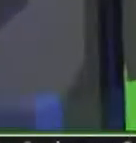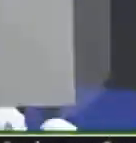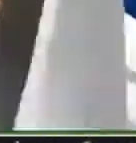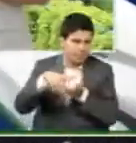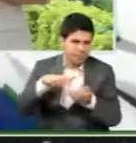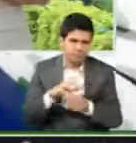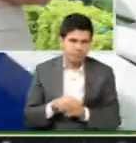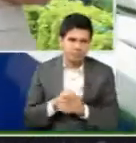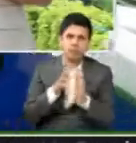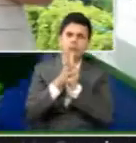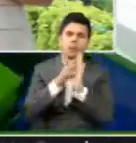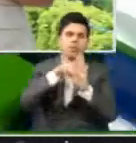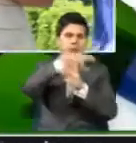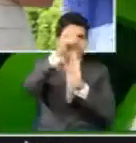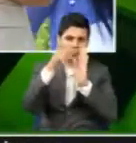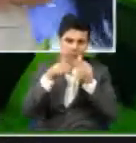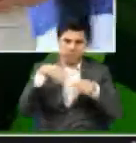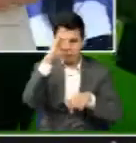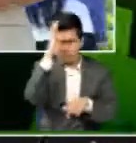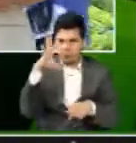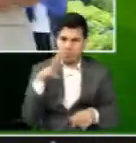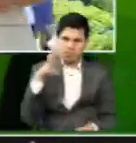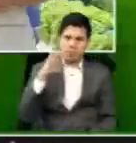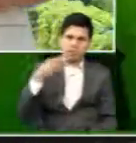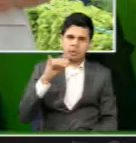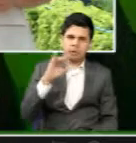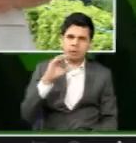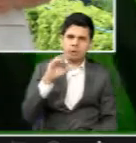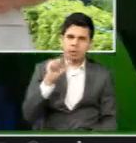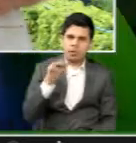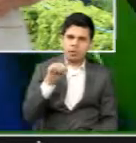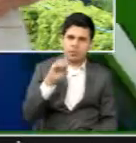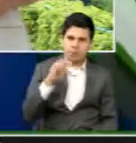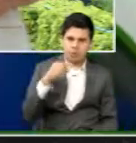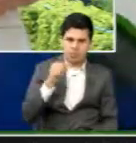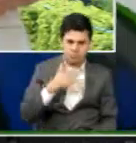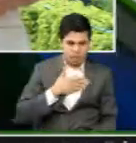Santander. Es la información desde la clínica Chicamocha con la cámara de Jaime Rojas, Carmen Mejía, Oriente Noticias.